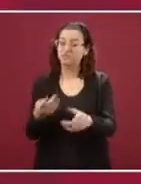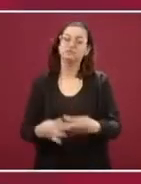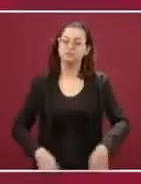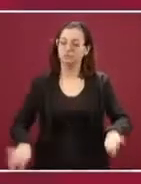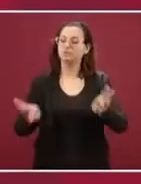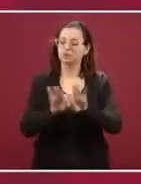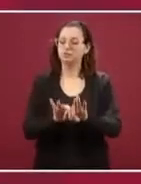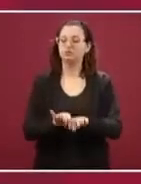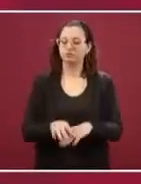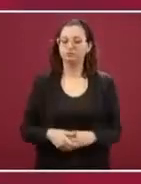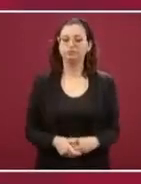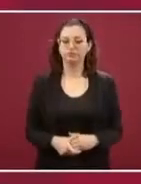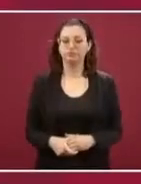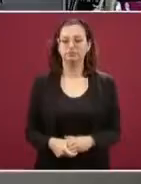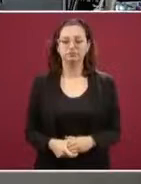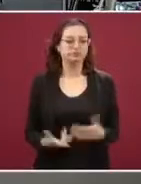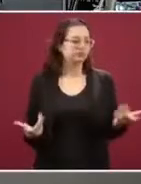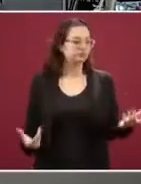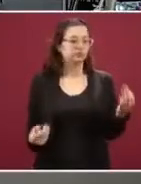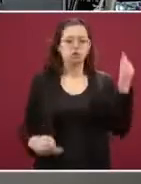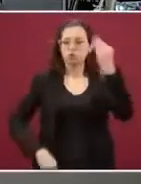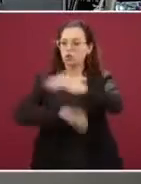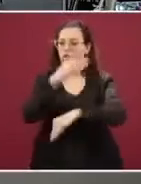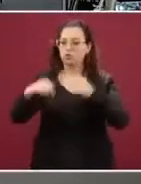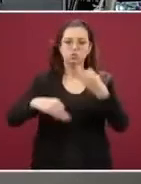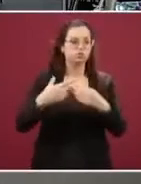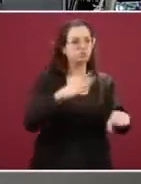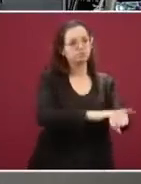todos para conseguir la paz.